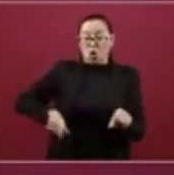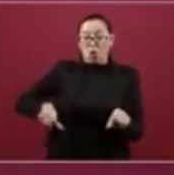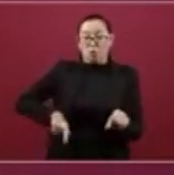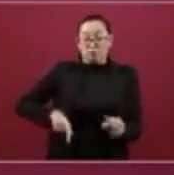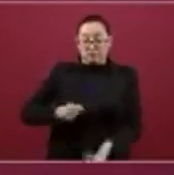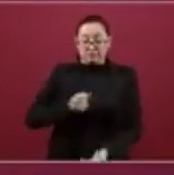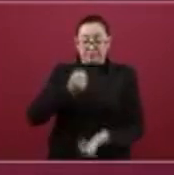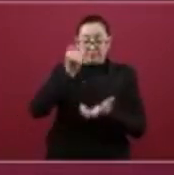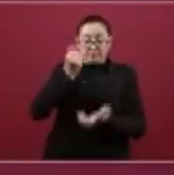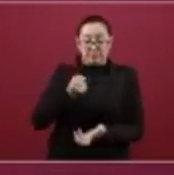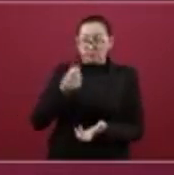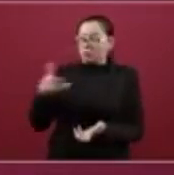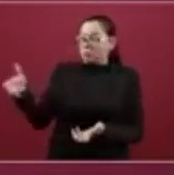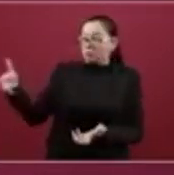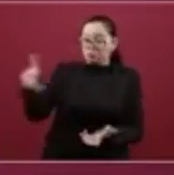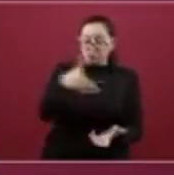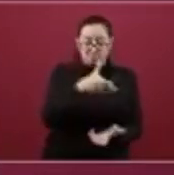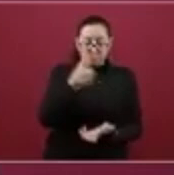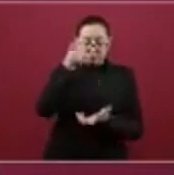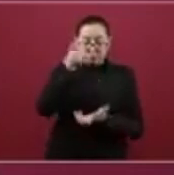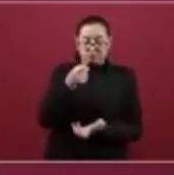financiar